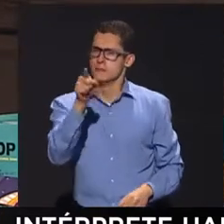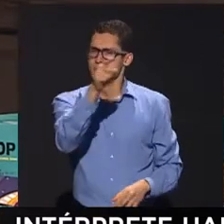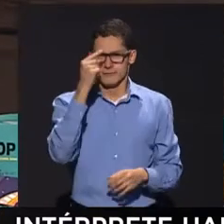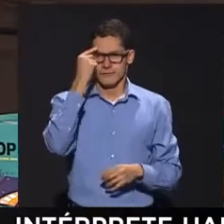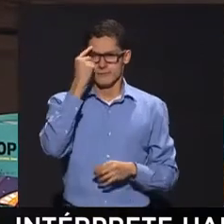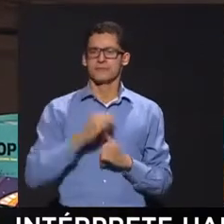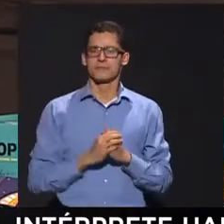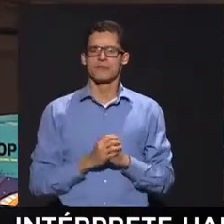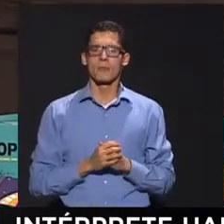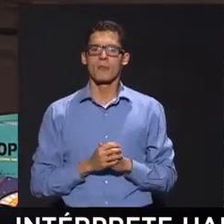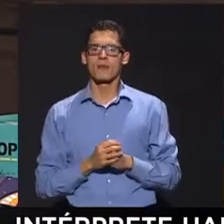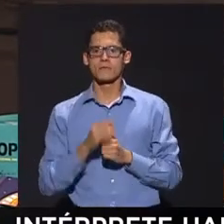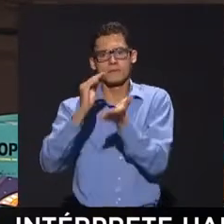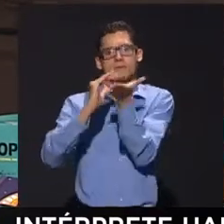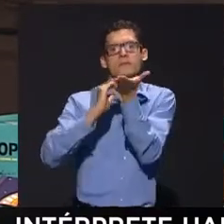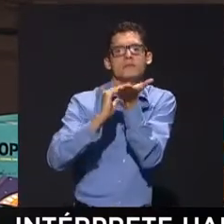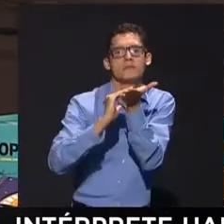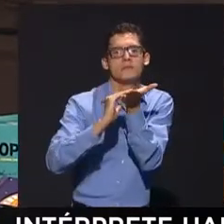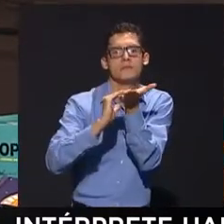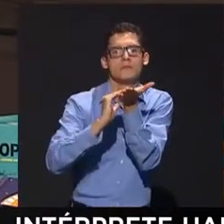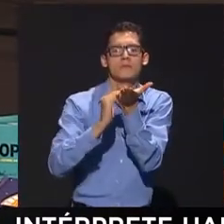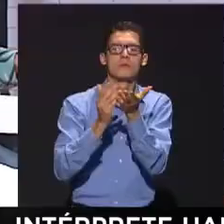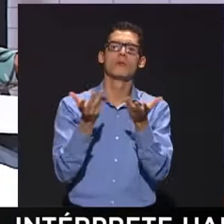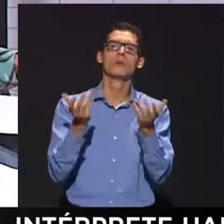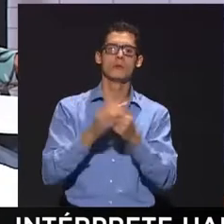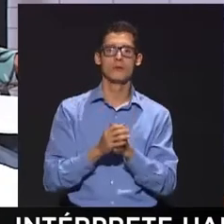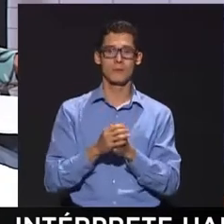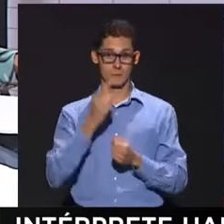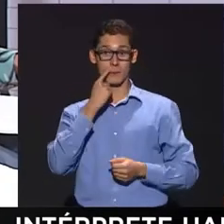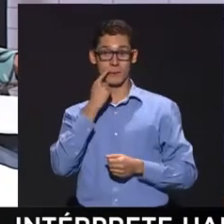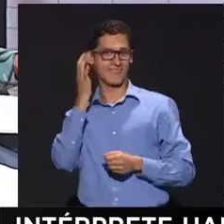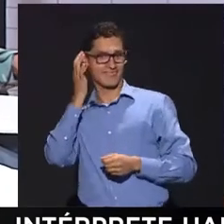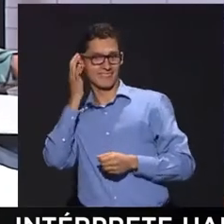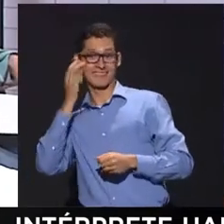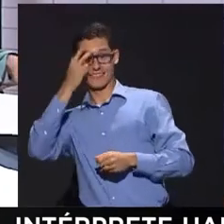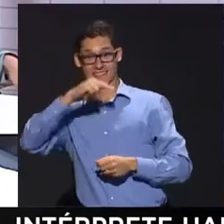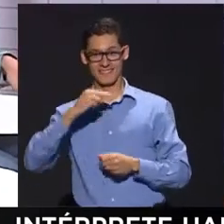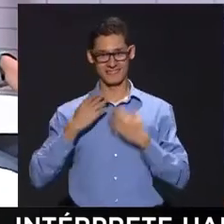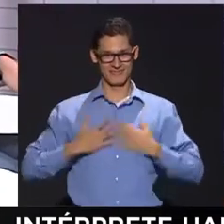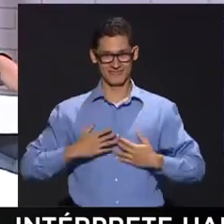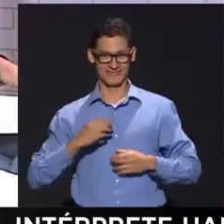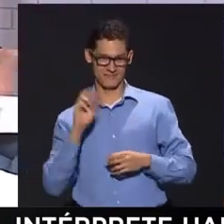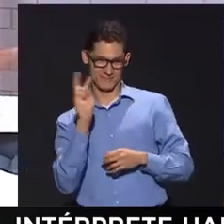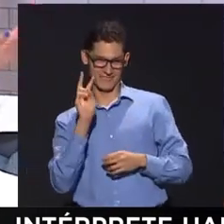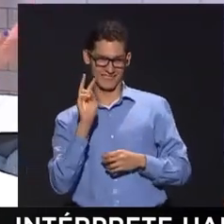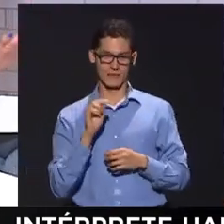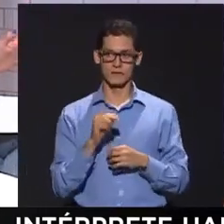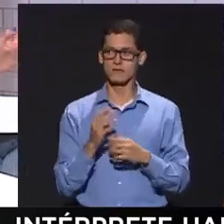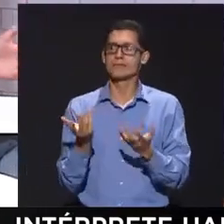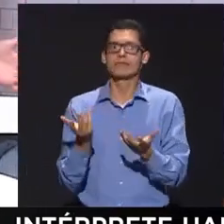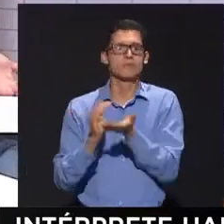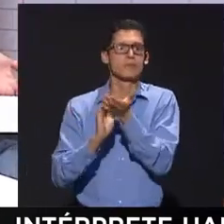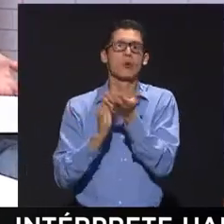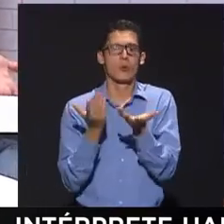creen ustedes que se podría solucionar esta situación de este papá y esta hija? ¿Cómo se les ocurre? Uno, el